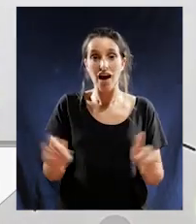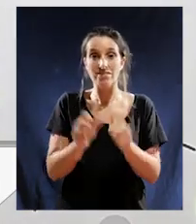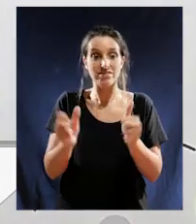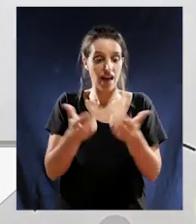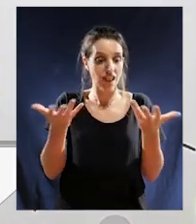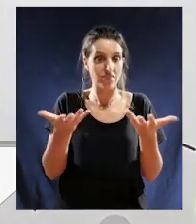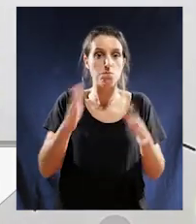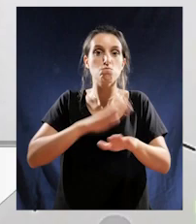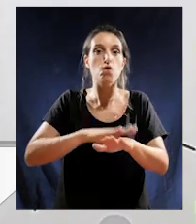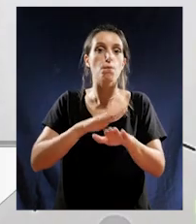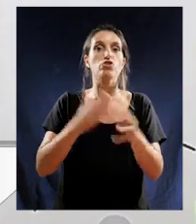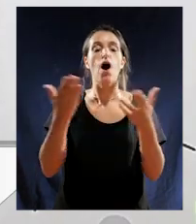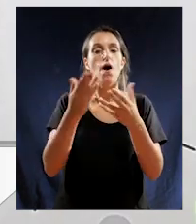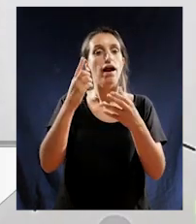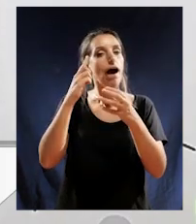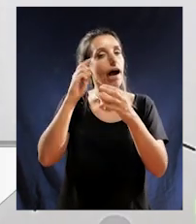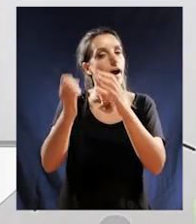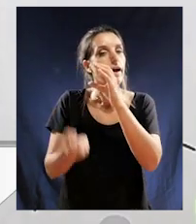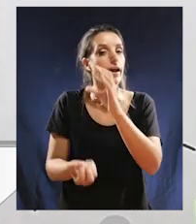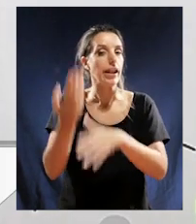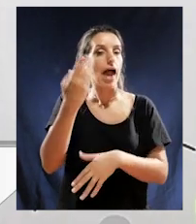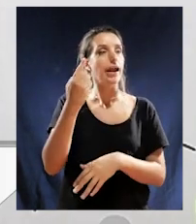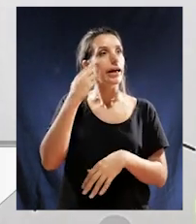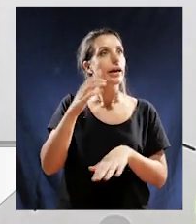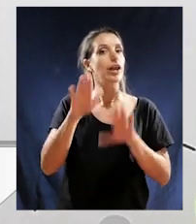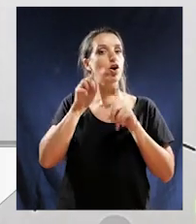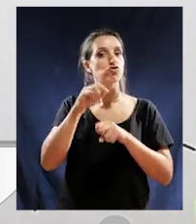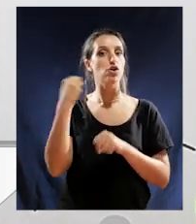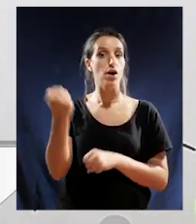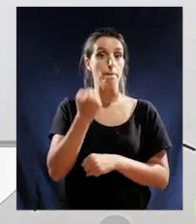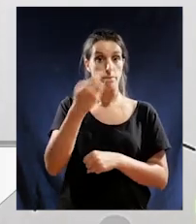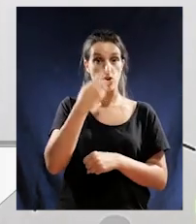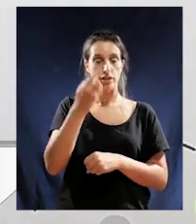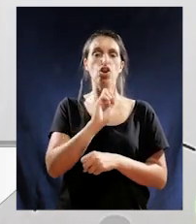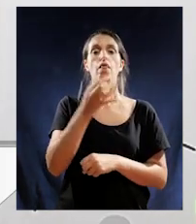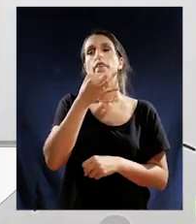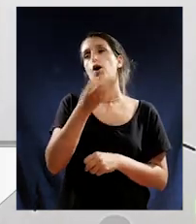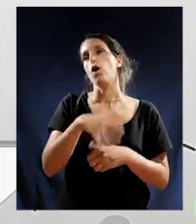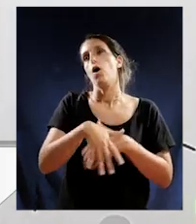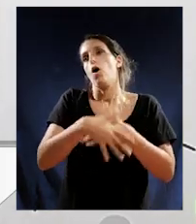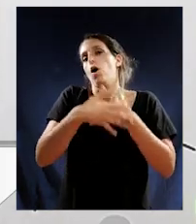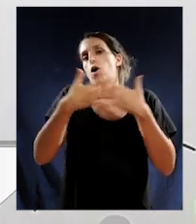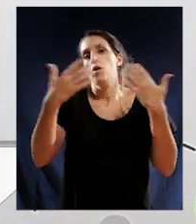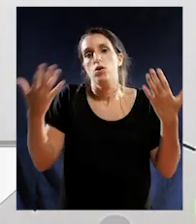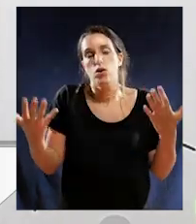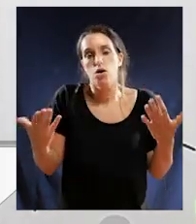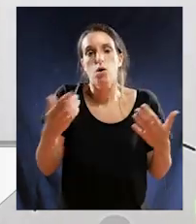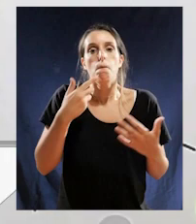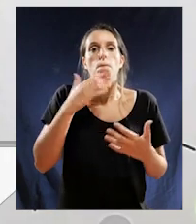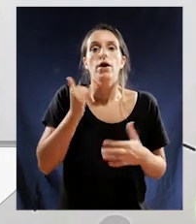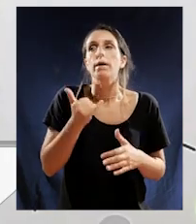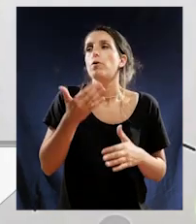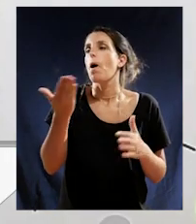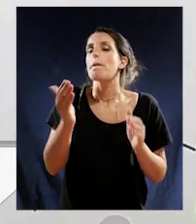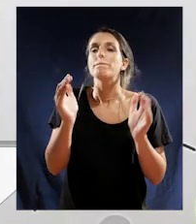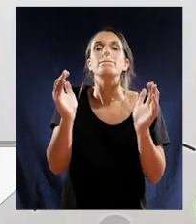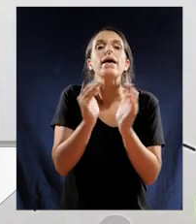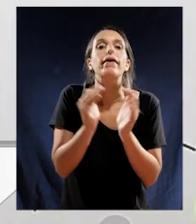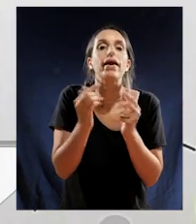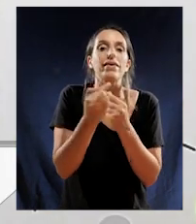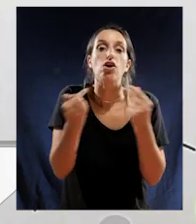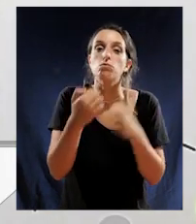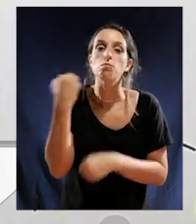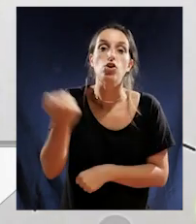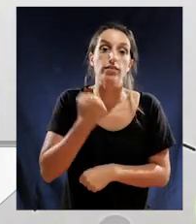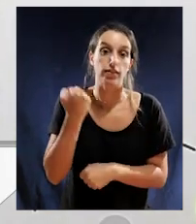hacer de esto un tiempo de invención me parece que es lo que... Y no estoy hablando de grandes cosas, estoy hablando de las pequeñas que son